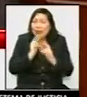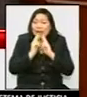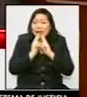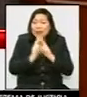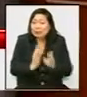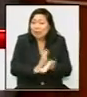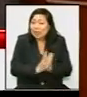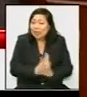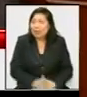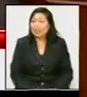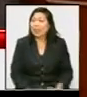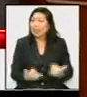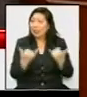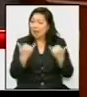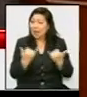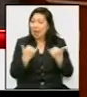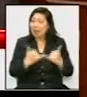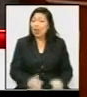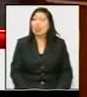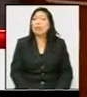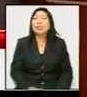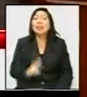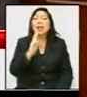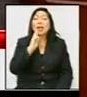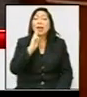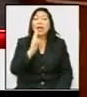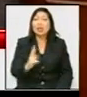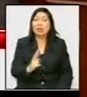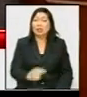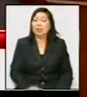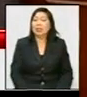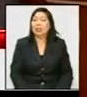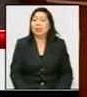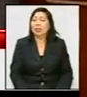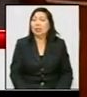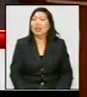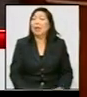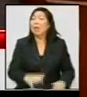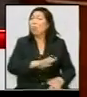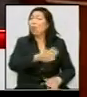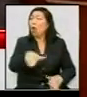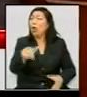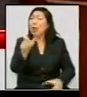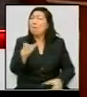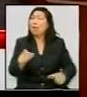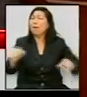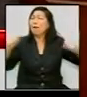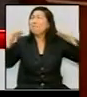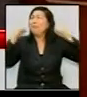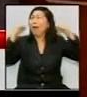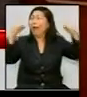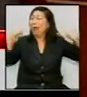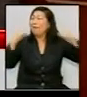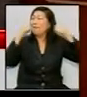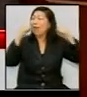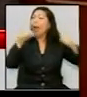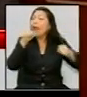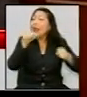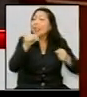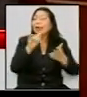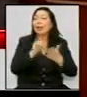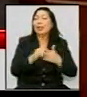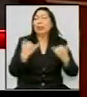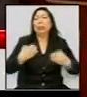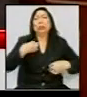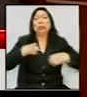respuesta. En este momento, la respuesta la ha hecho la calle, el pueblo, la gente. Esa es la que está en